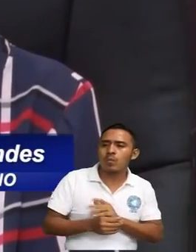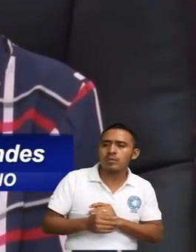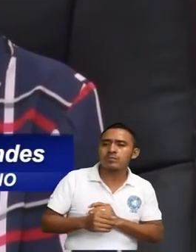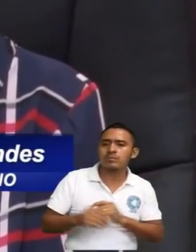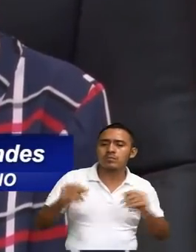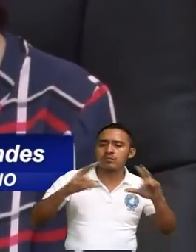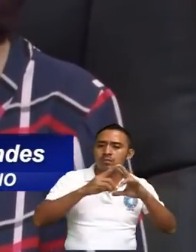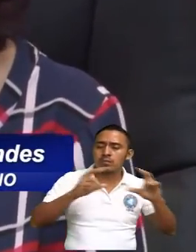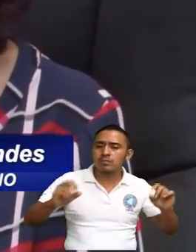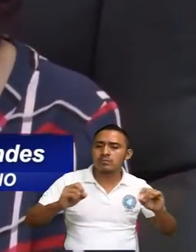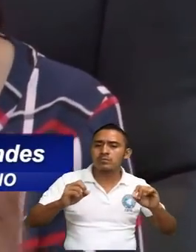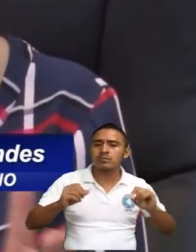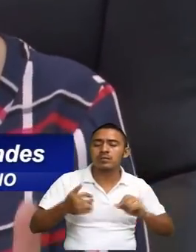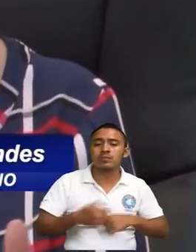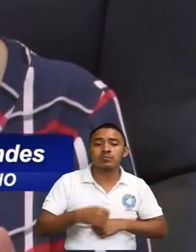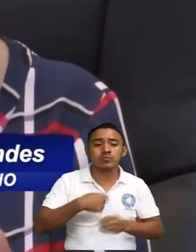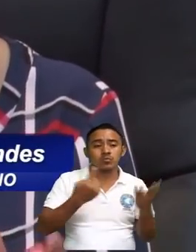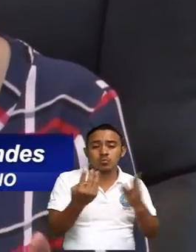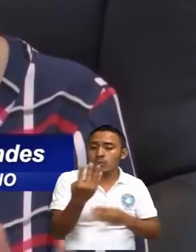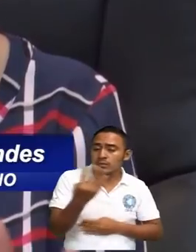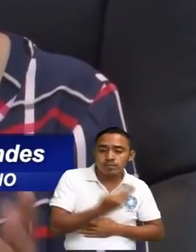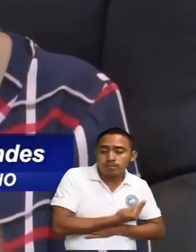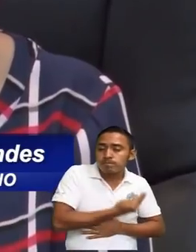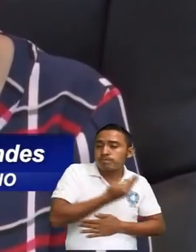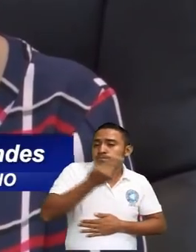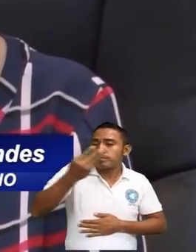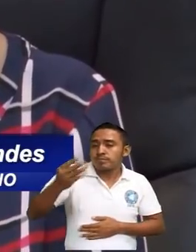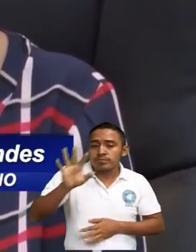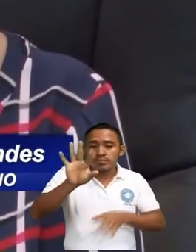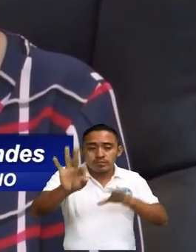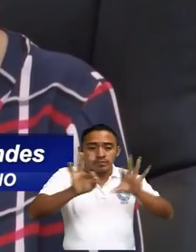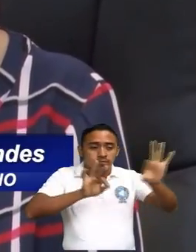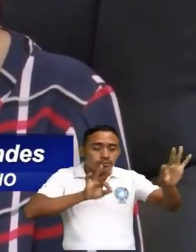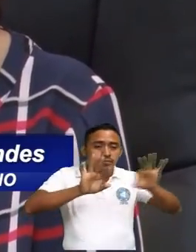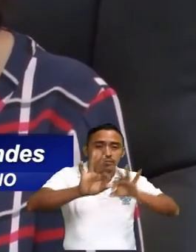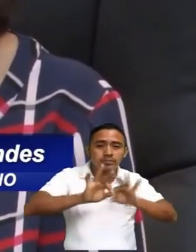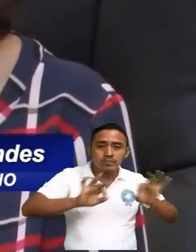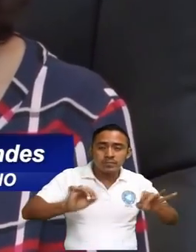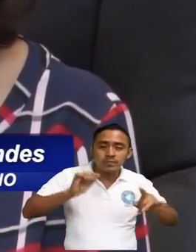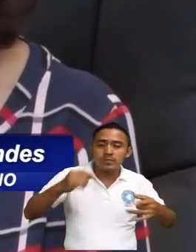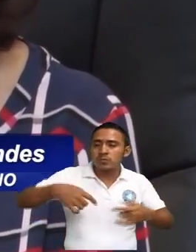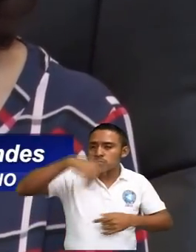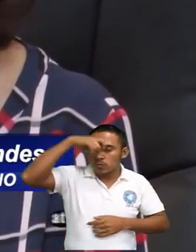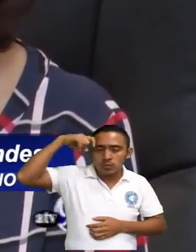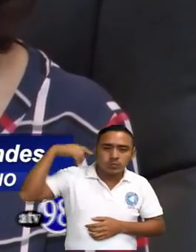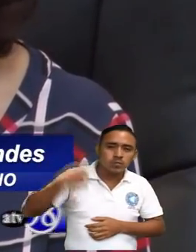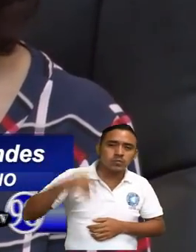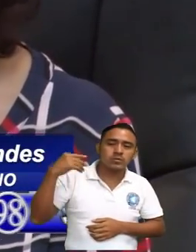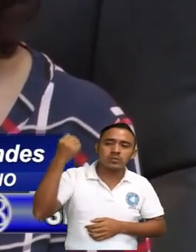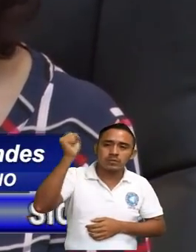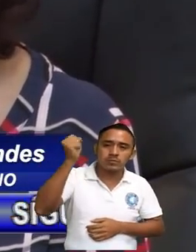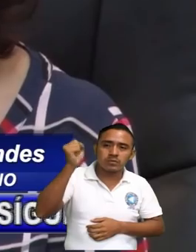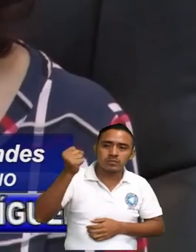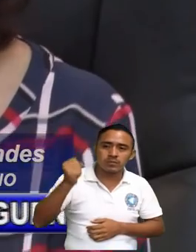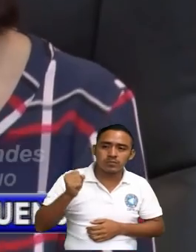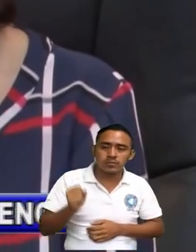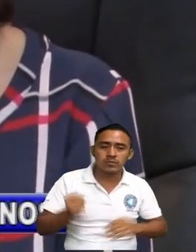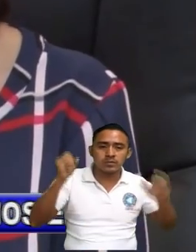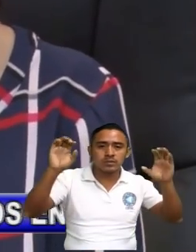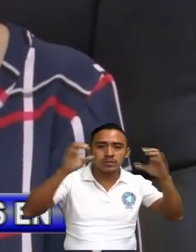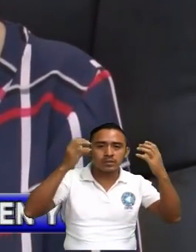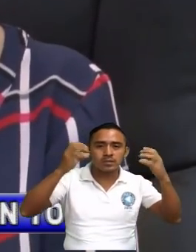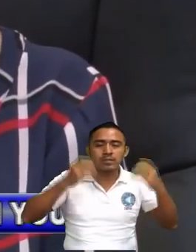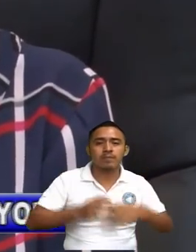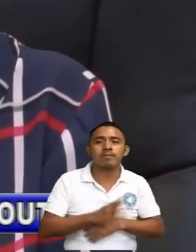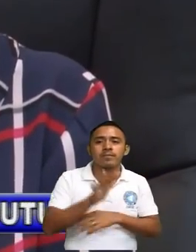en Nicaragua? Y van cuatro escogidos, cuatro que se han sacrificado todos los sábados para tomar clases, cuatro